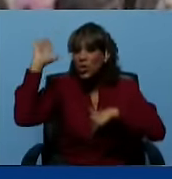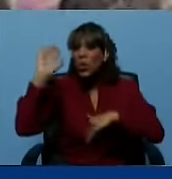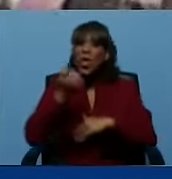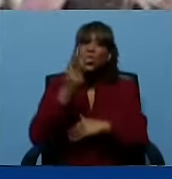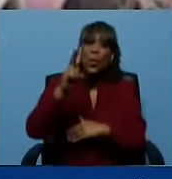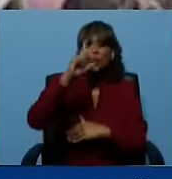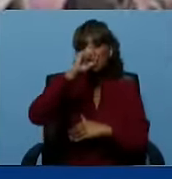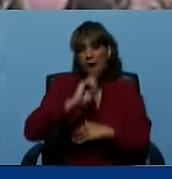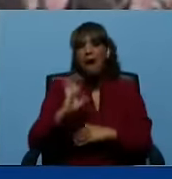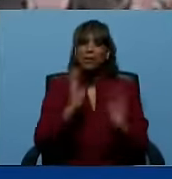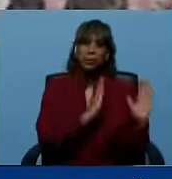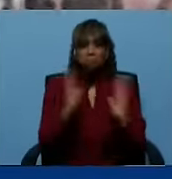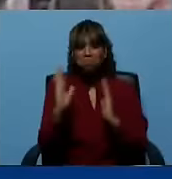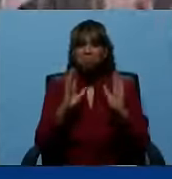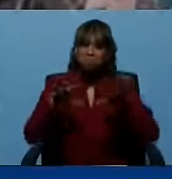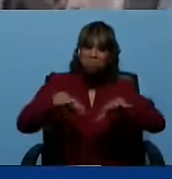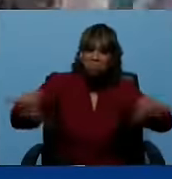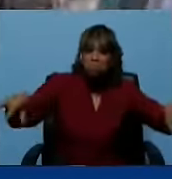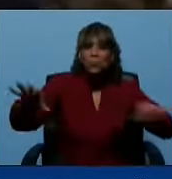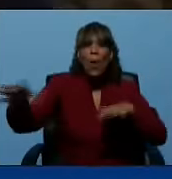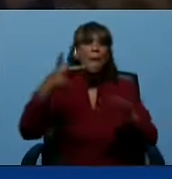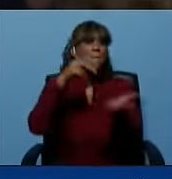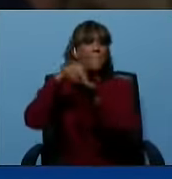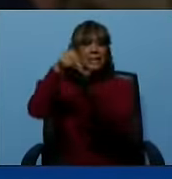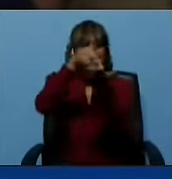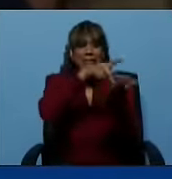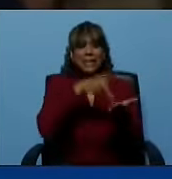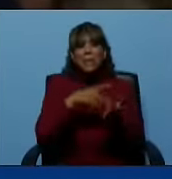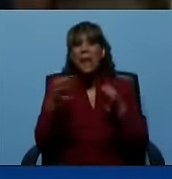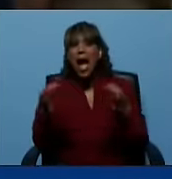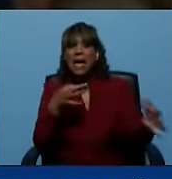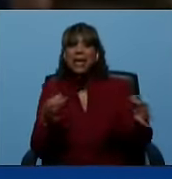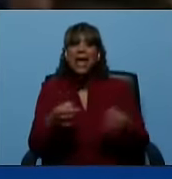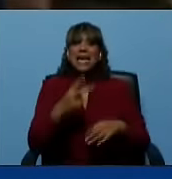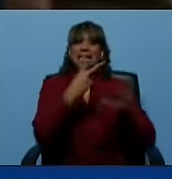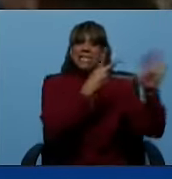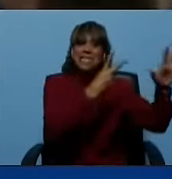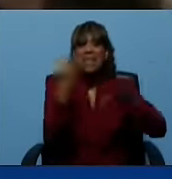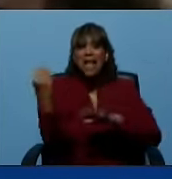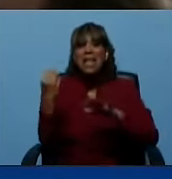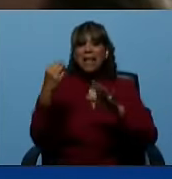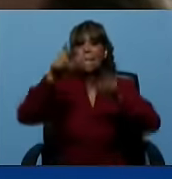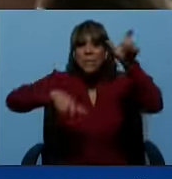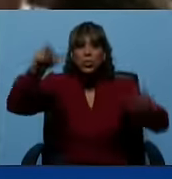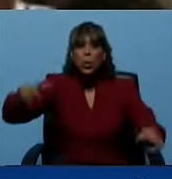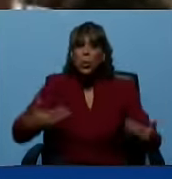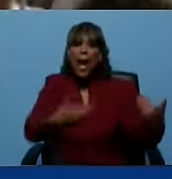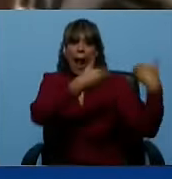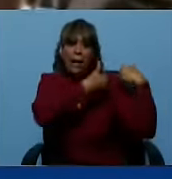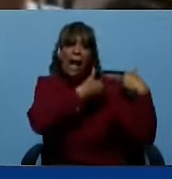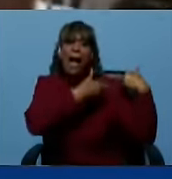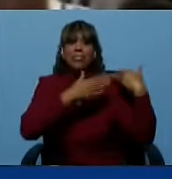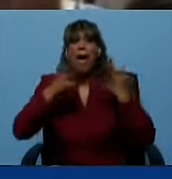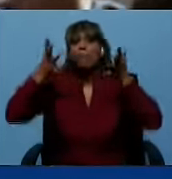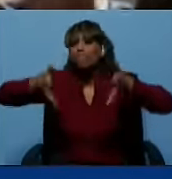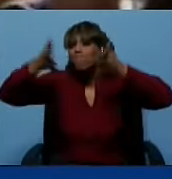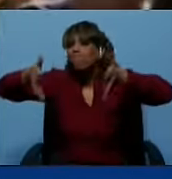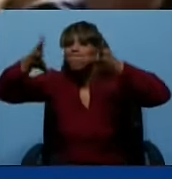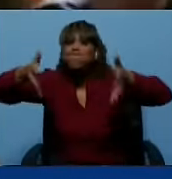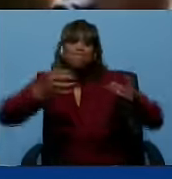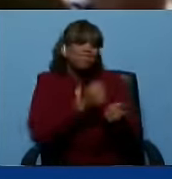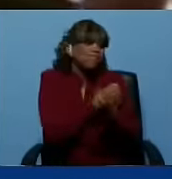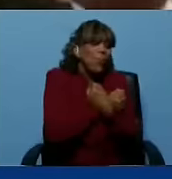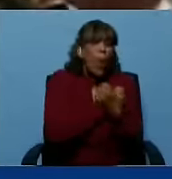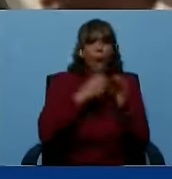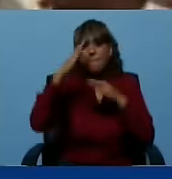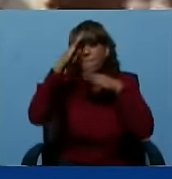años, donde estamos participando más de 70 recreadores, dándole el gran amor